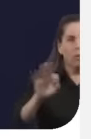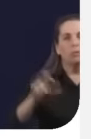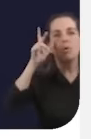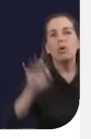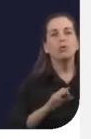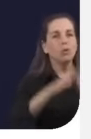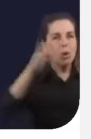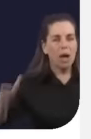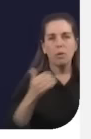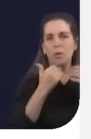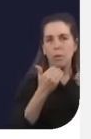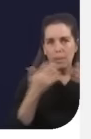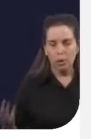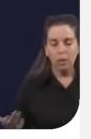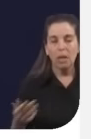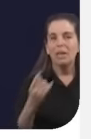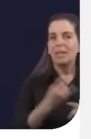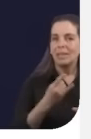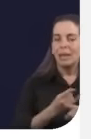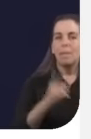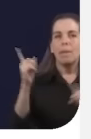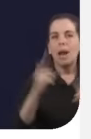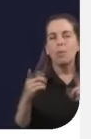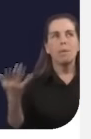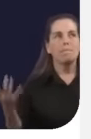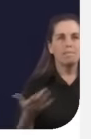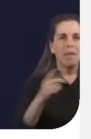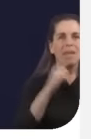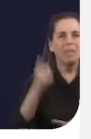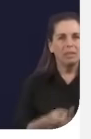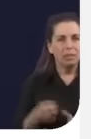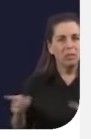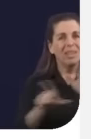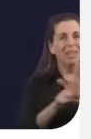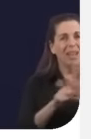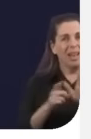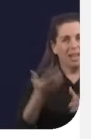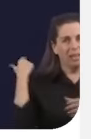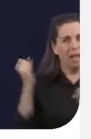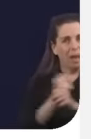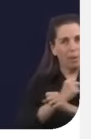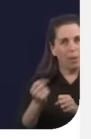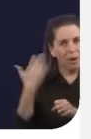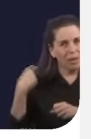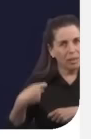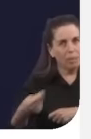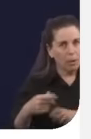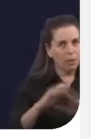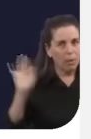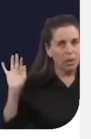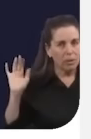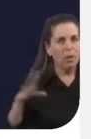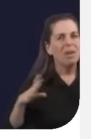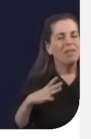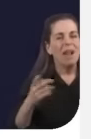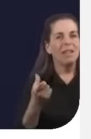medida que implique más allá de que puntualmente esta medida no no tiene recursos asignados